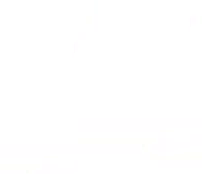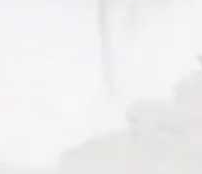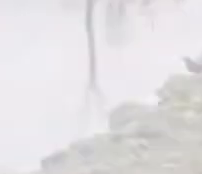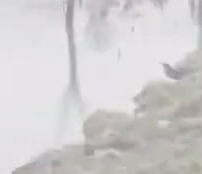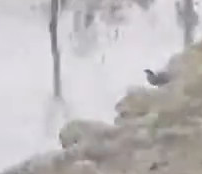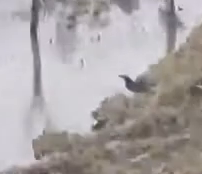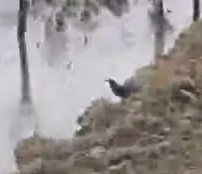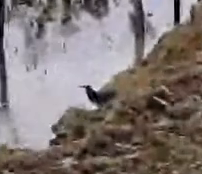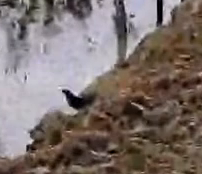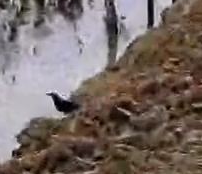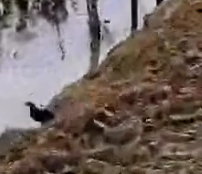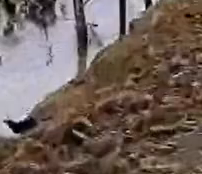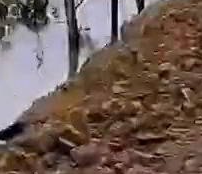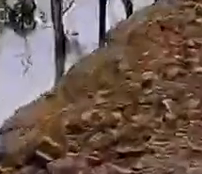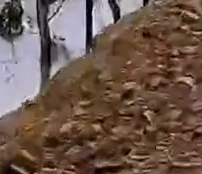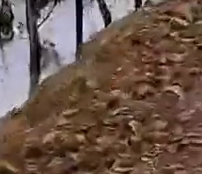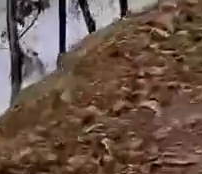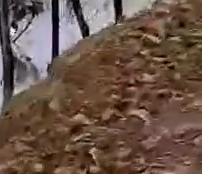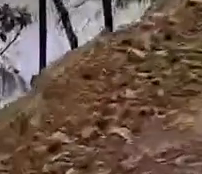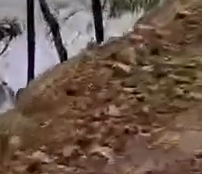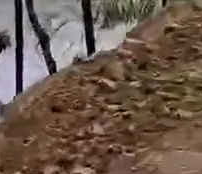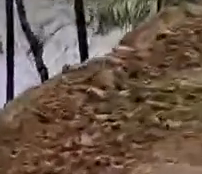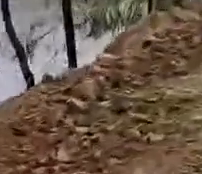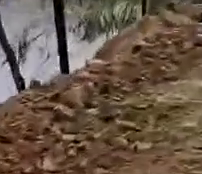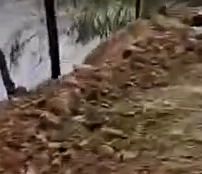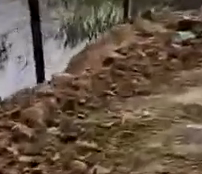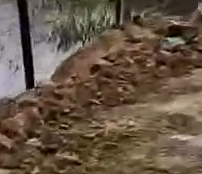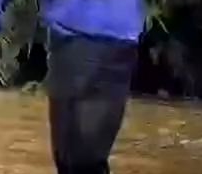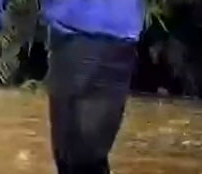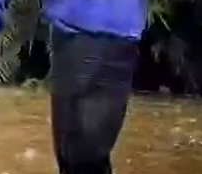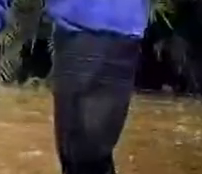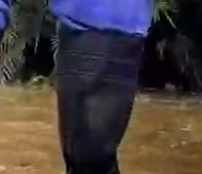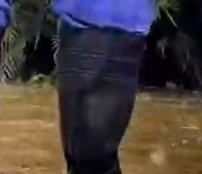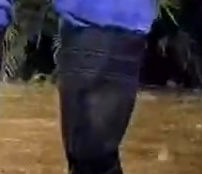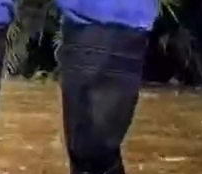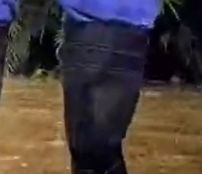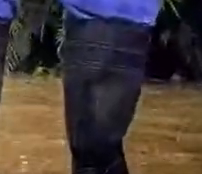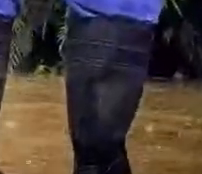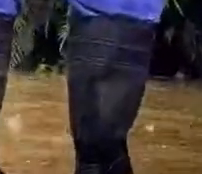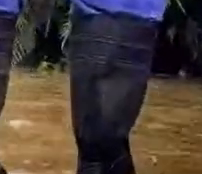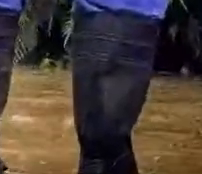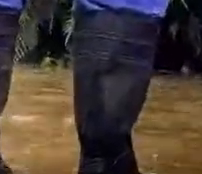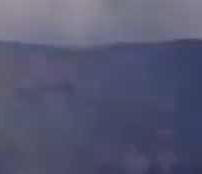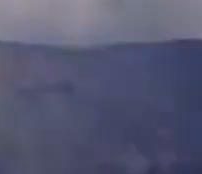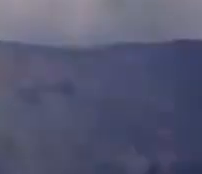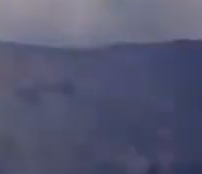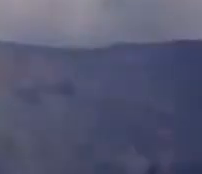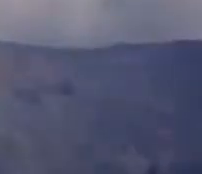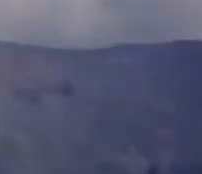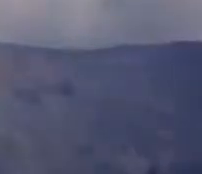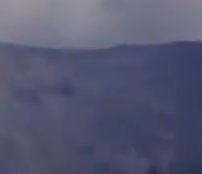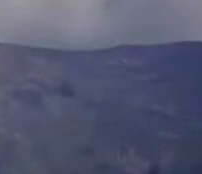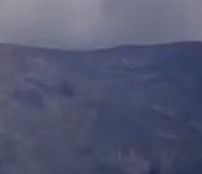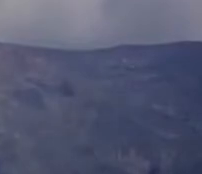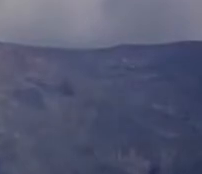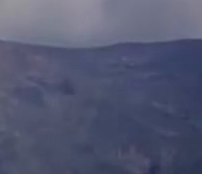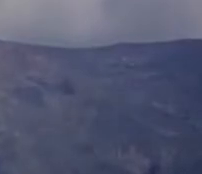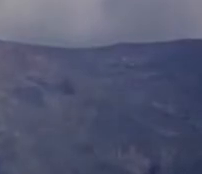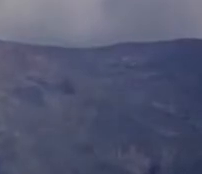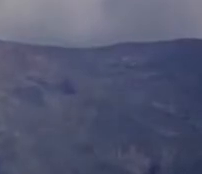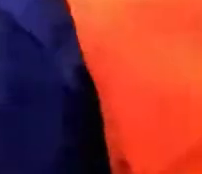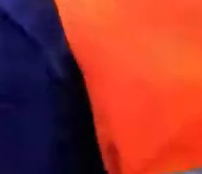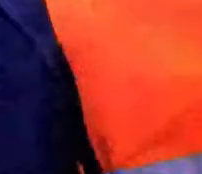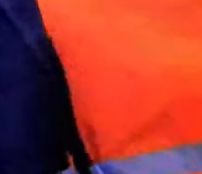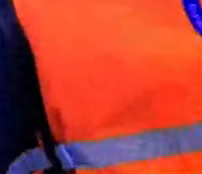para usted. La situación que se vive en nuestro país es difícil, pero como en otros